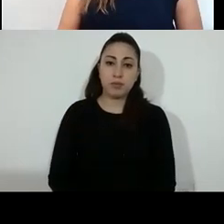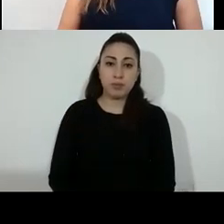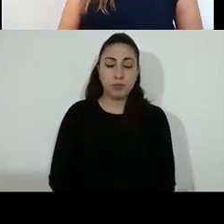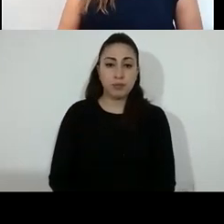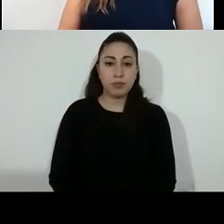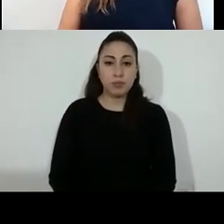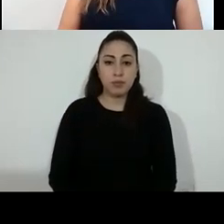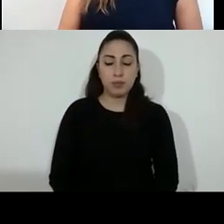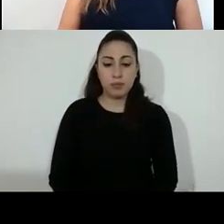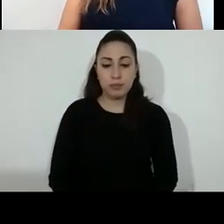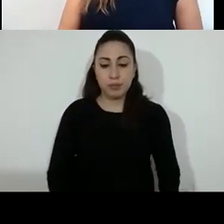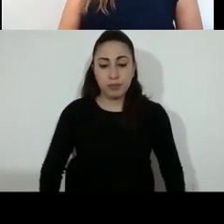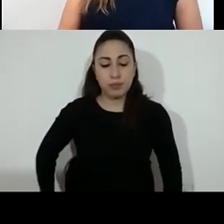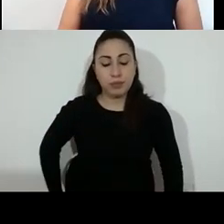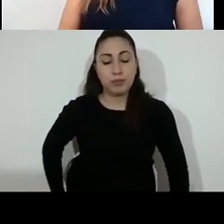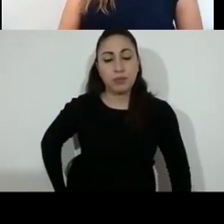primero y ya después pasar.